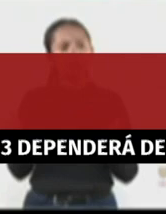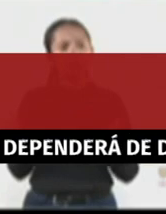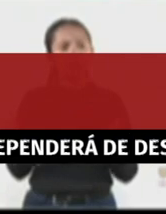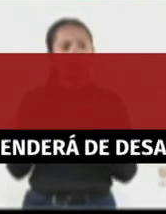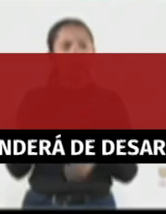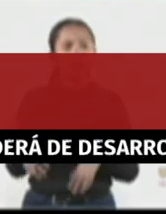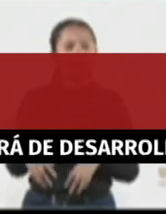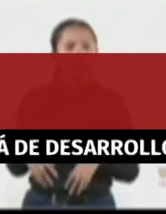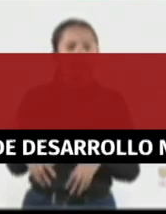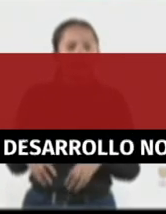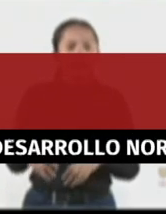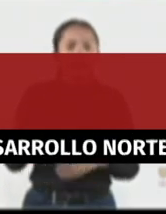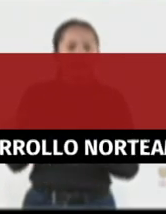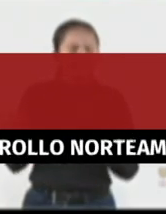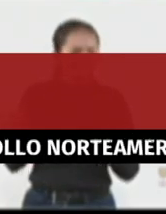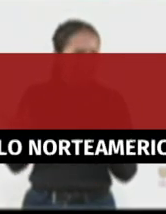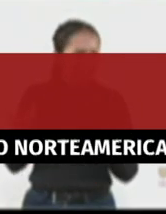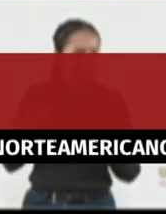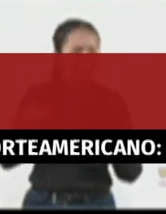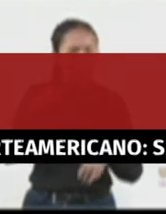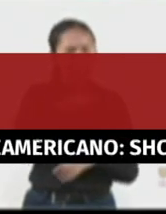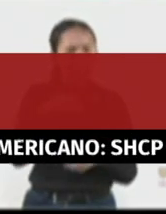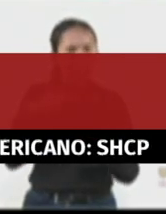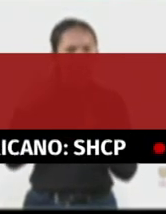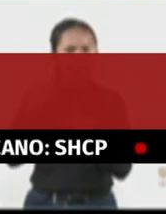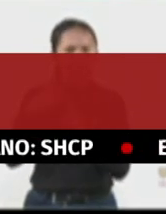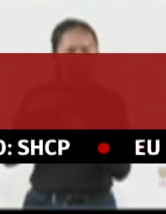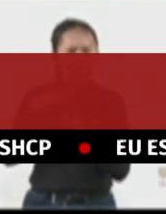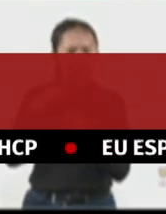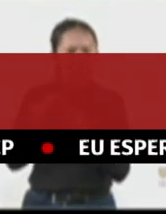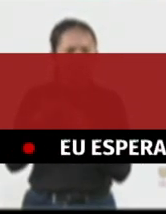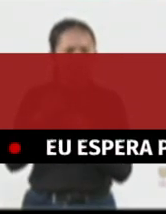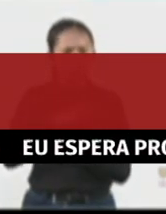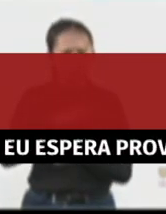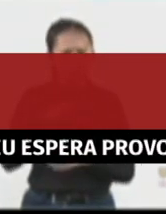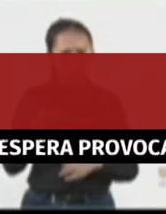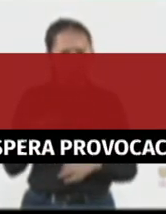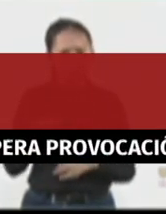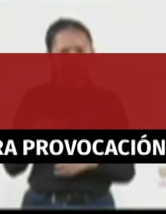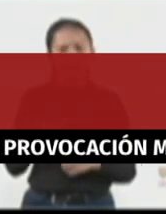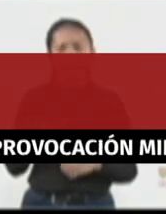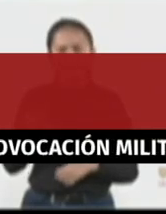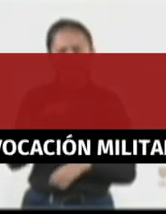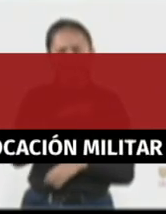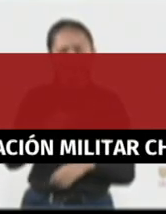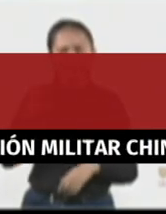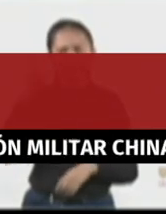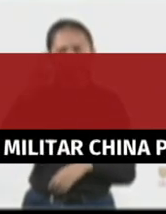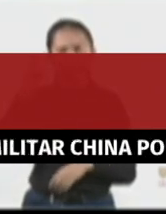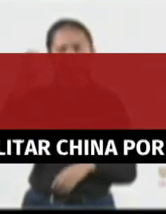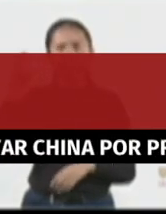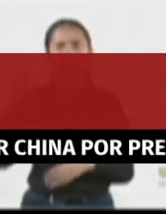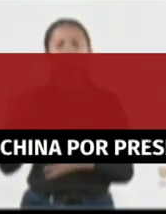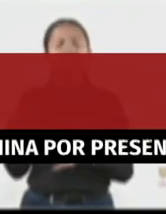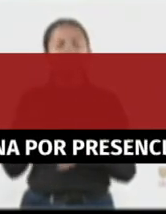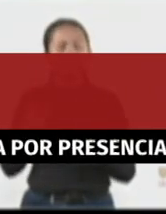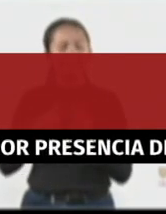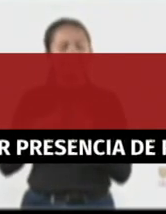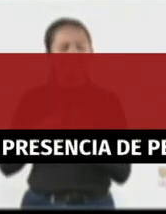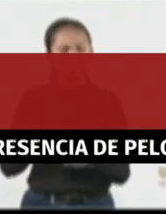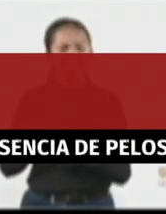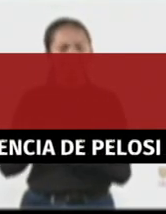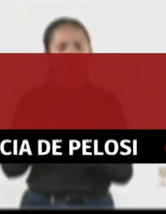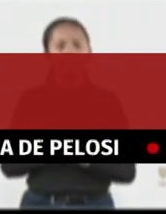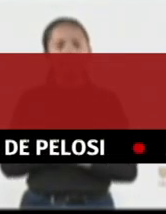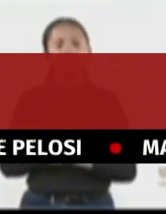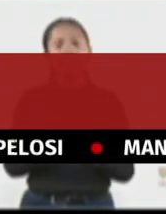sobre todo las posibilidades que tengan, como bien dices tú, en sus sueños. Y decía